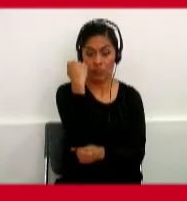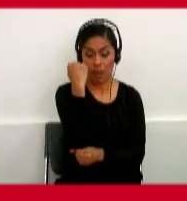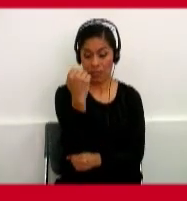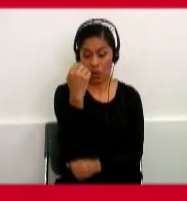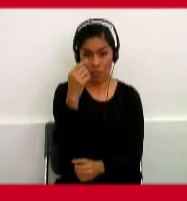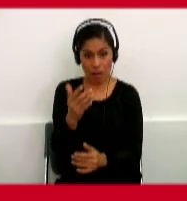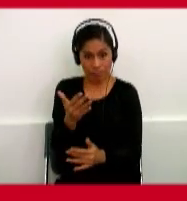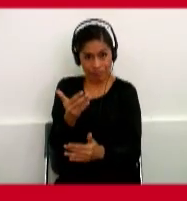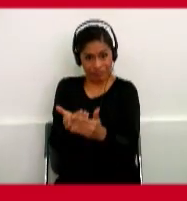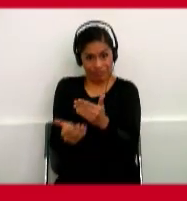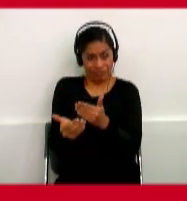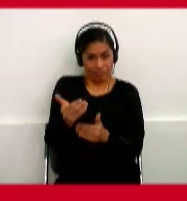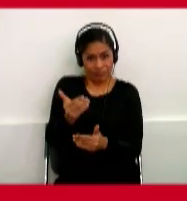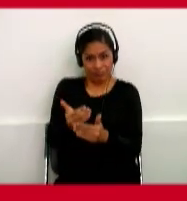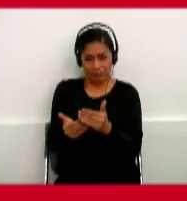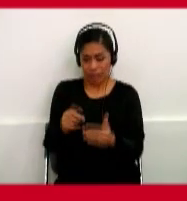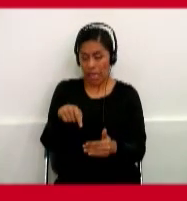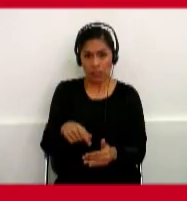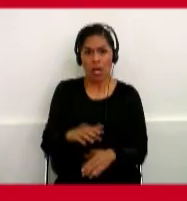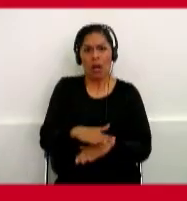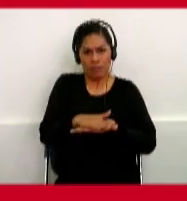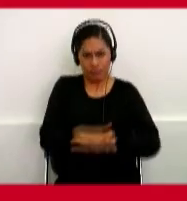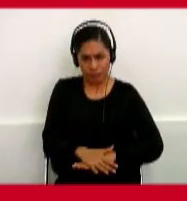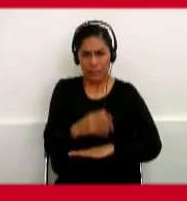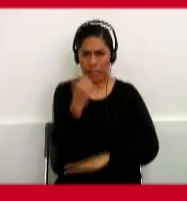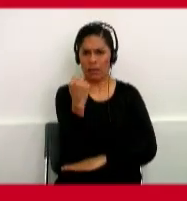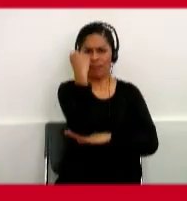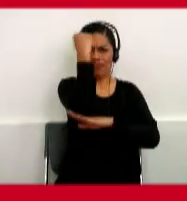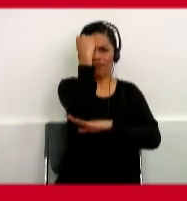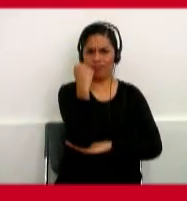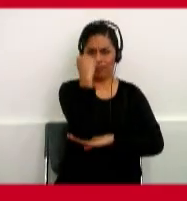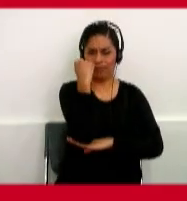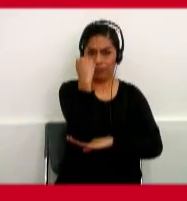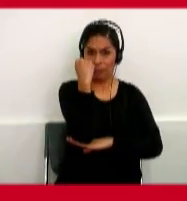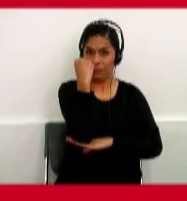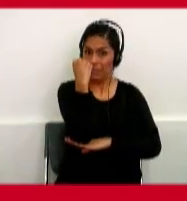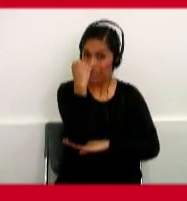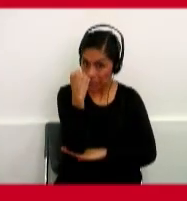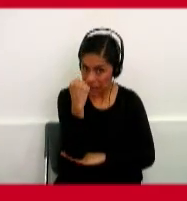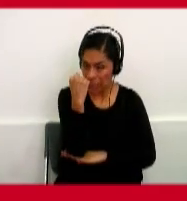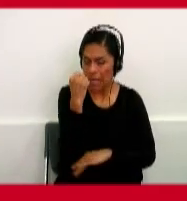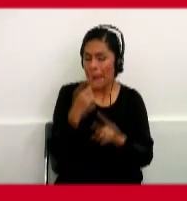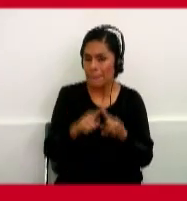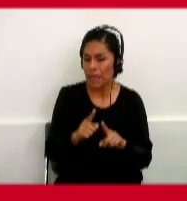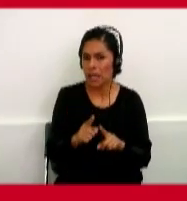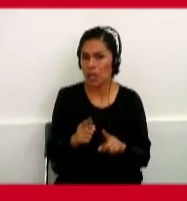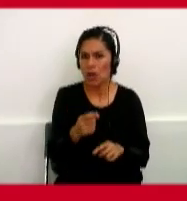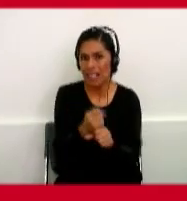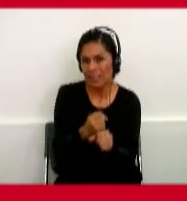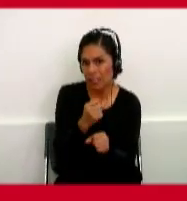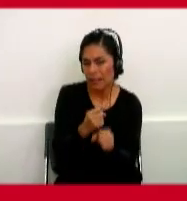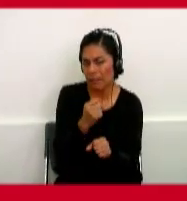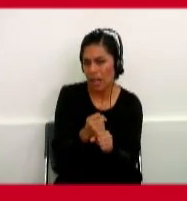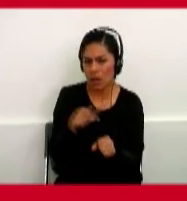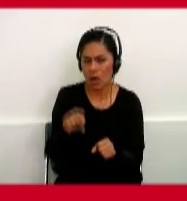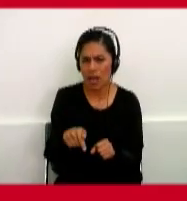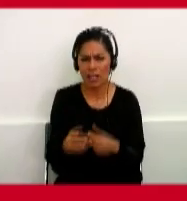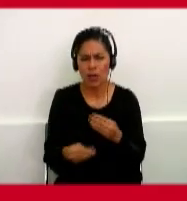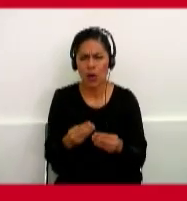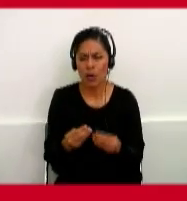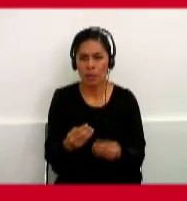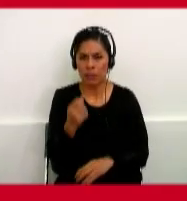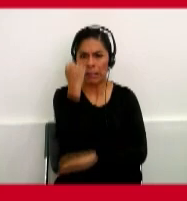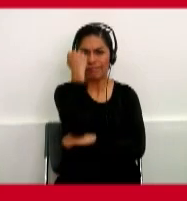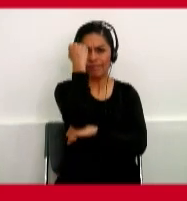estamos hablando de un método que requiere de hundimiento, efectivamente, del hanging wall, pero las ventanas de producción necesitan de este pilar para